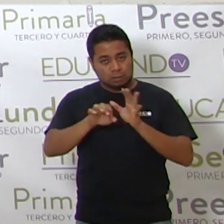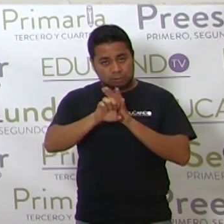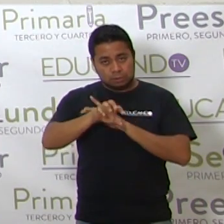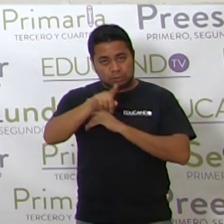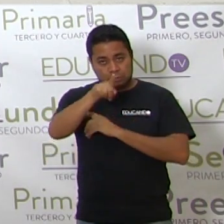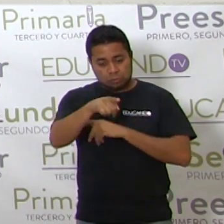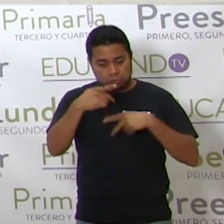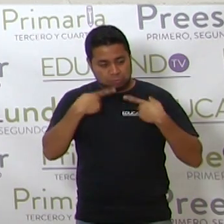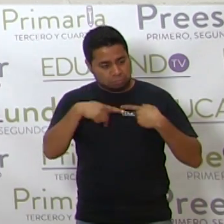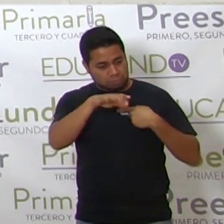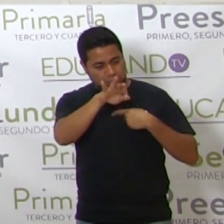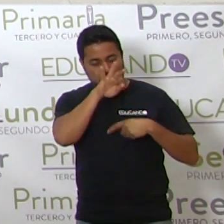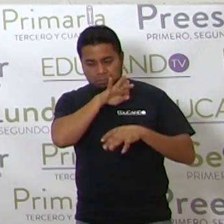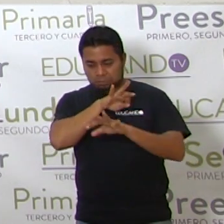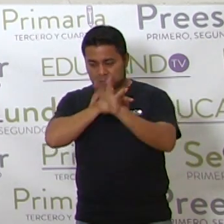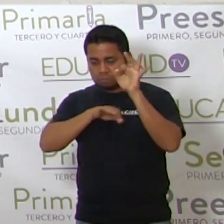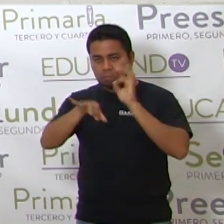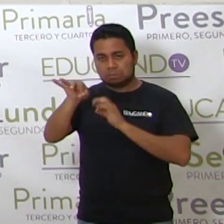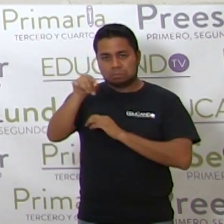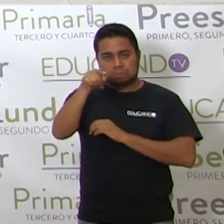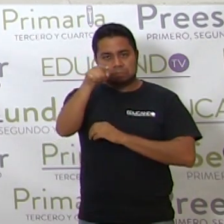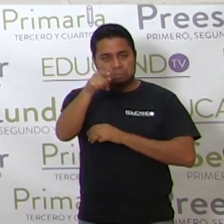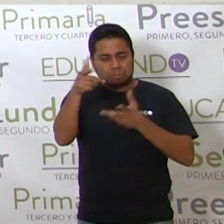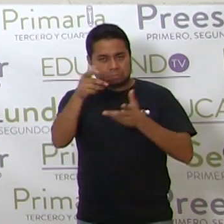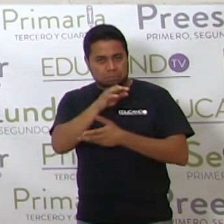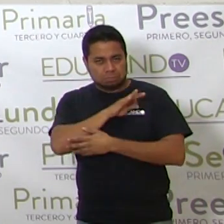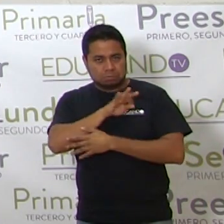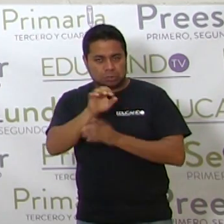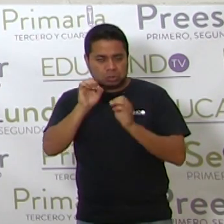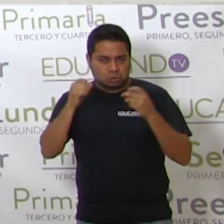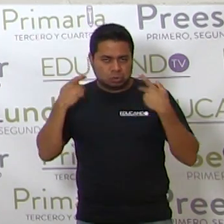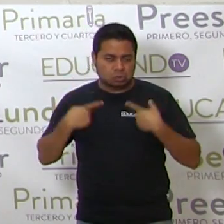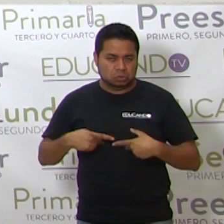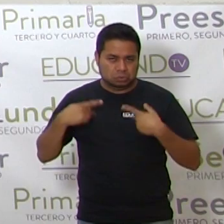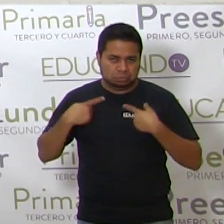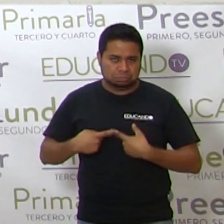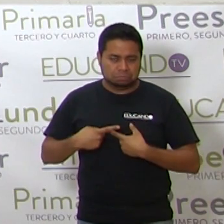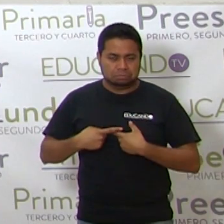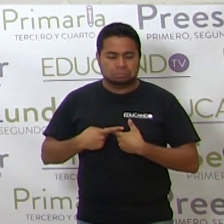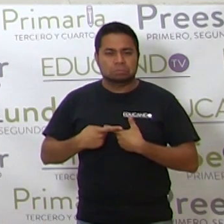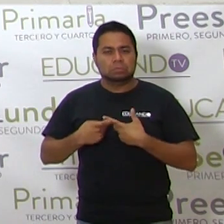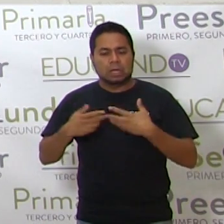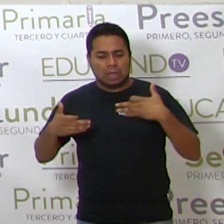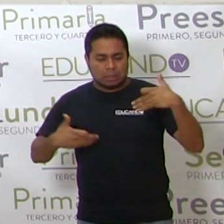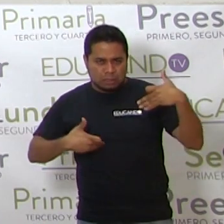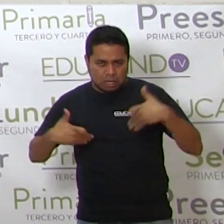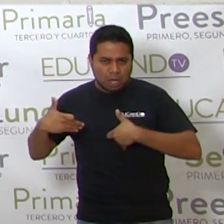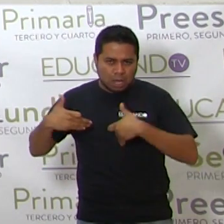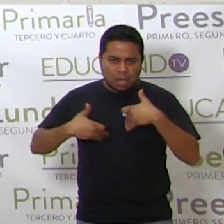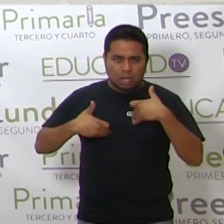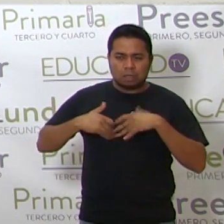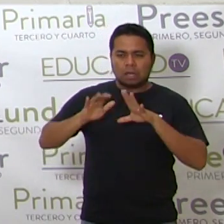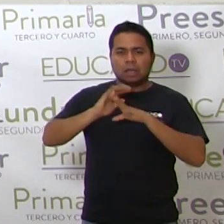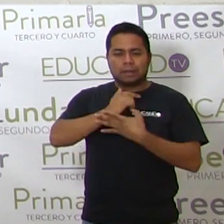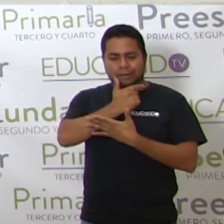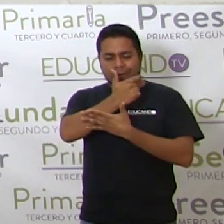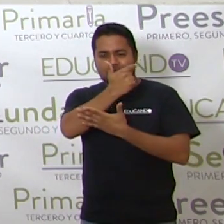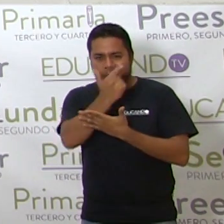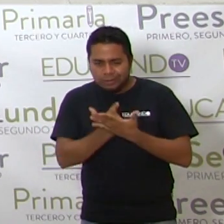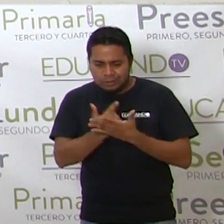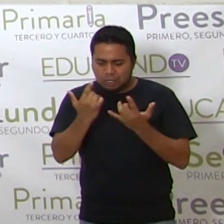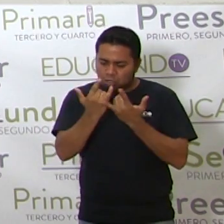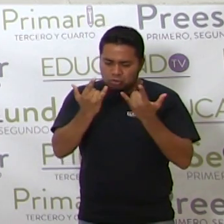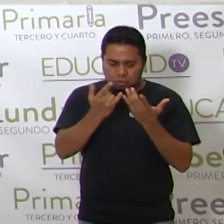actores tú ya puedas tener a las personas que hacen obras de teatro ya tienen los guiones y los